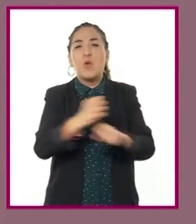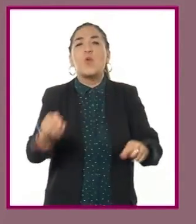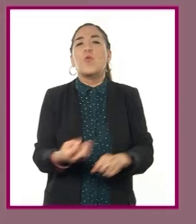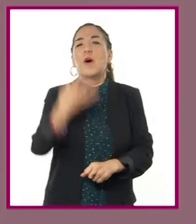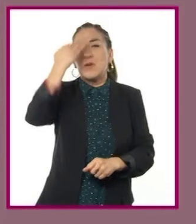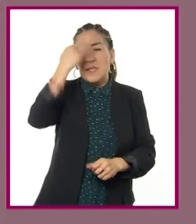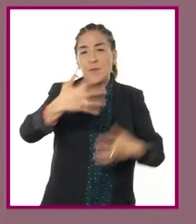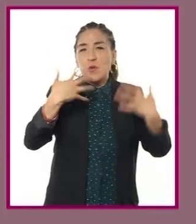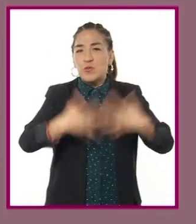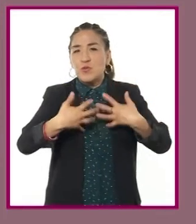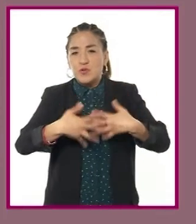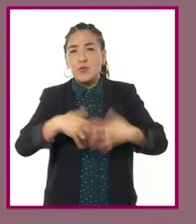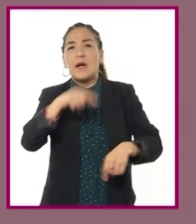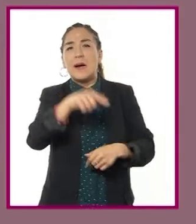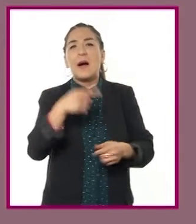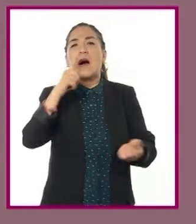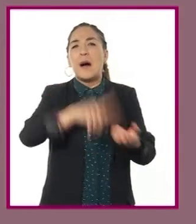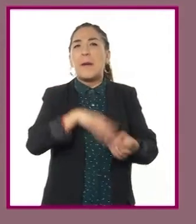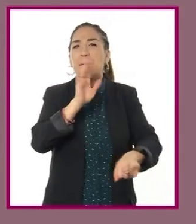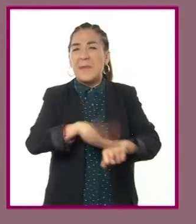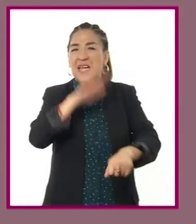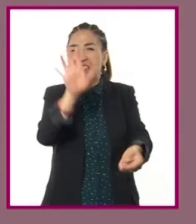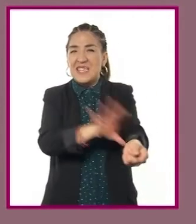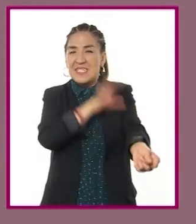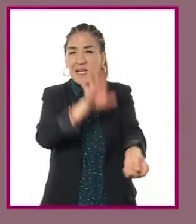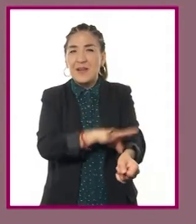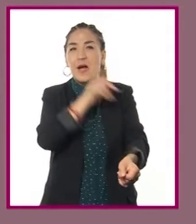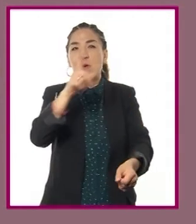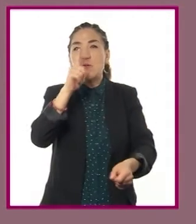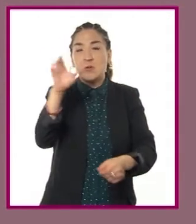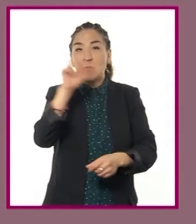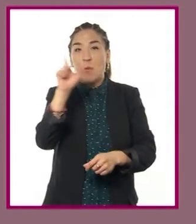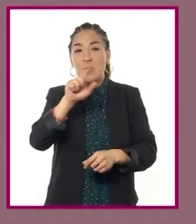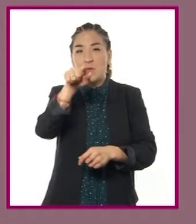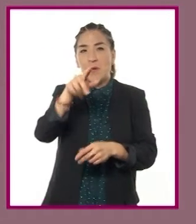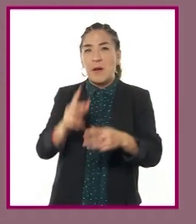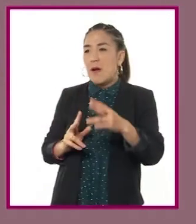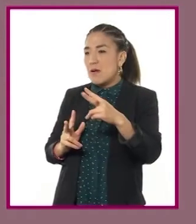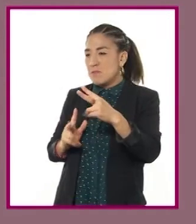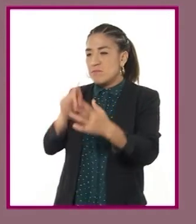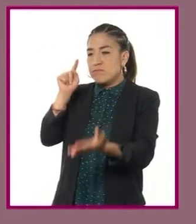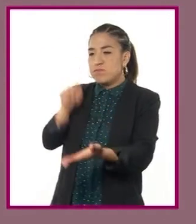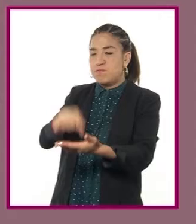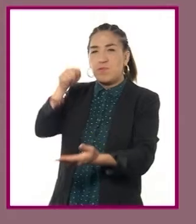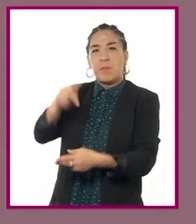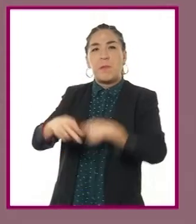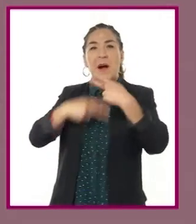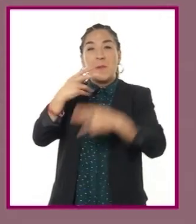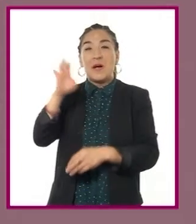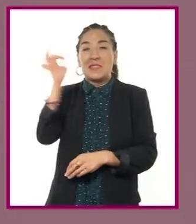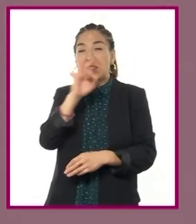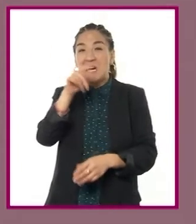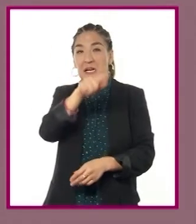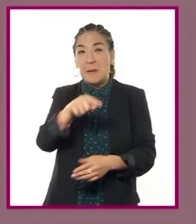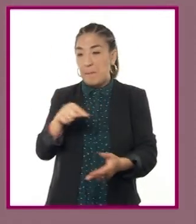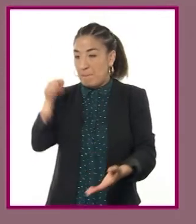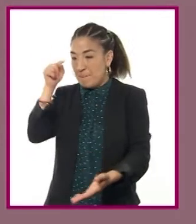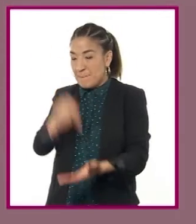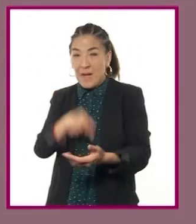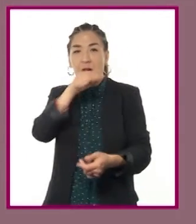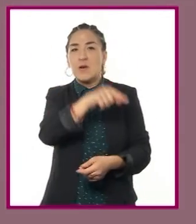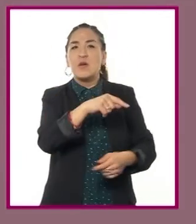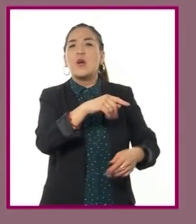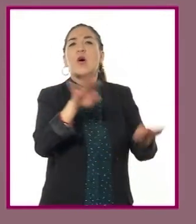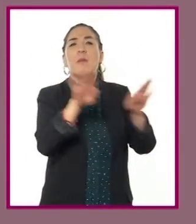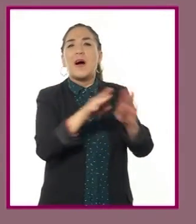de vapor continuaría generando energía eléctrica una vez cortada la afluencia de vapor. En caso de avería, las bombas refrigerantes de